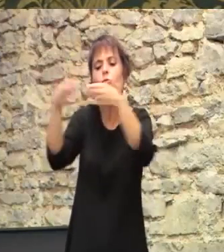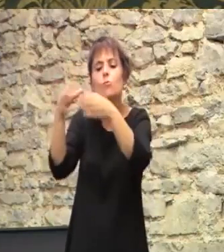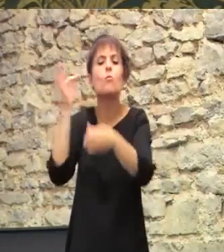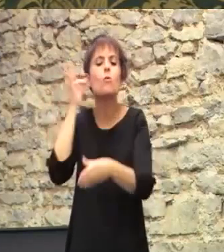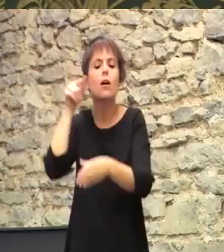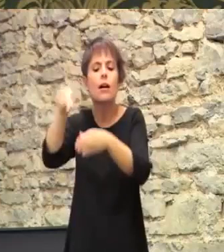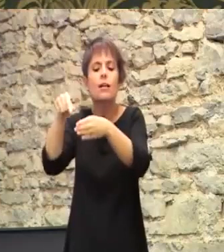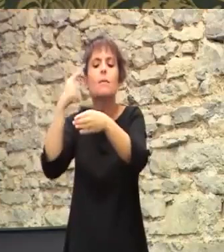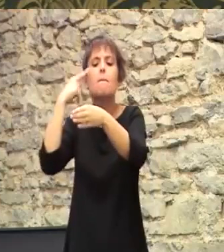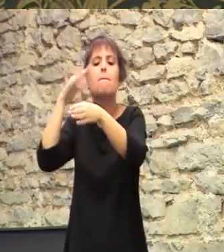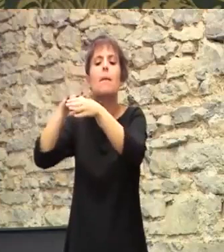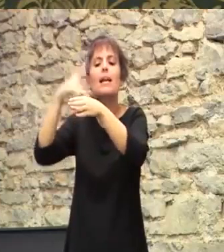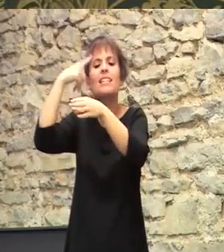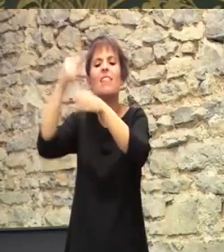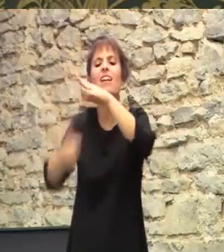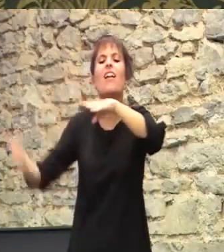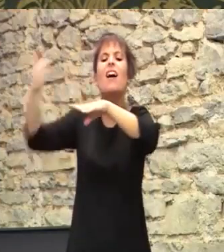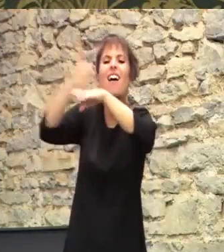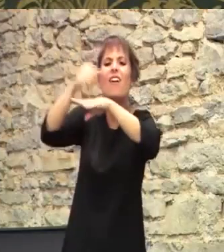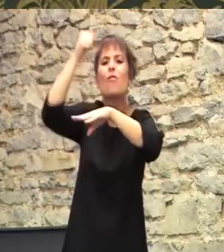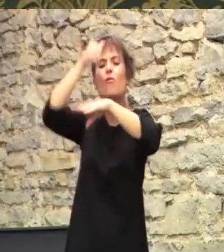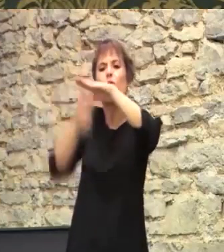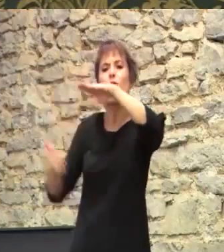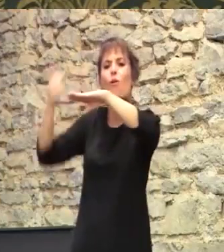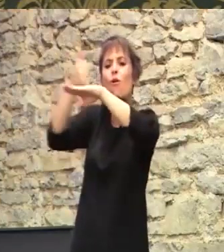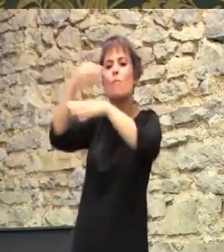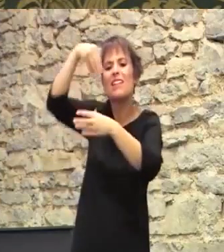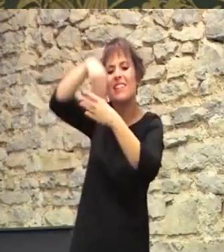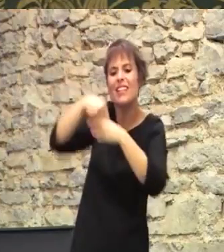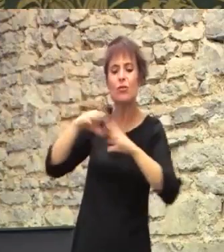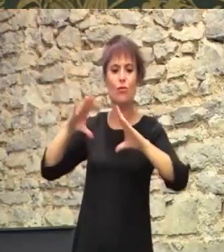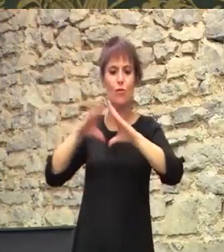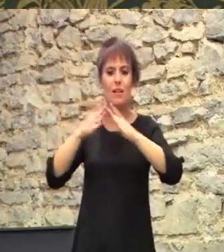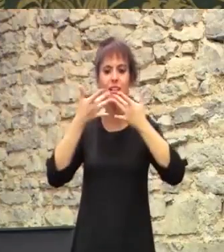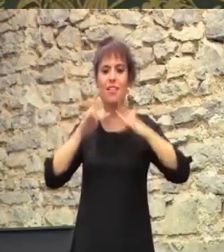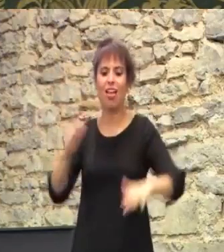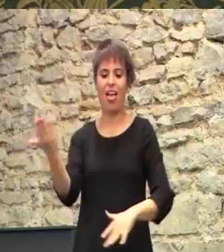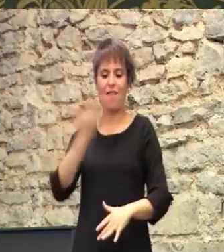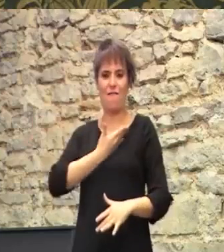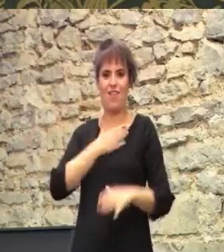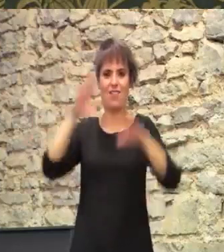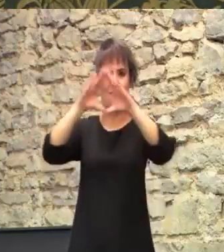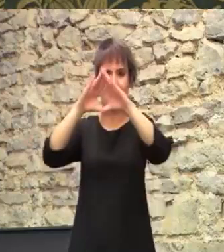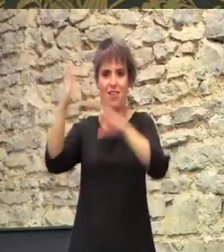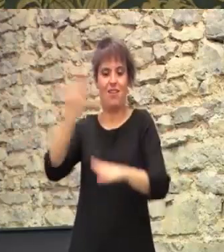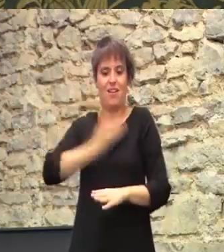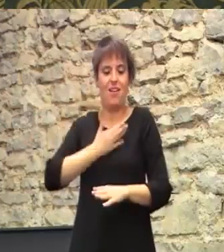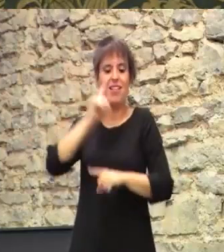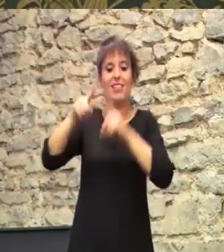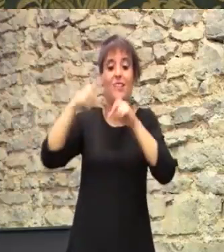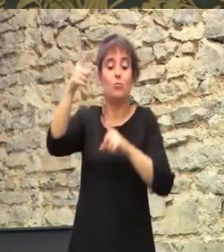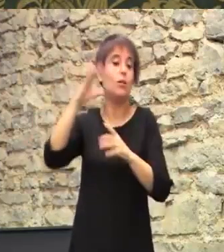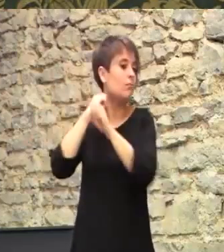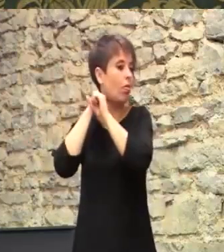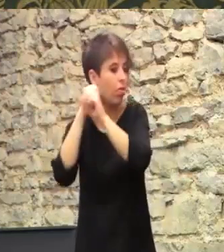de descubrir los mecanismos patriarcales que se incorporan a la subjetividad femenina de manera inconsciente condicionando sus dependencias